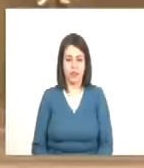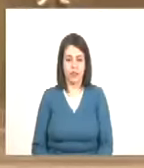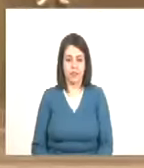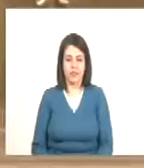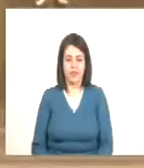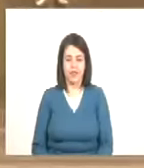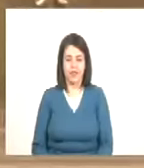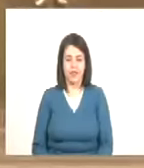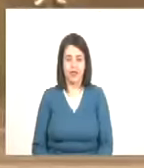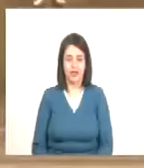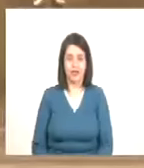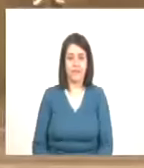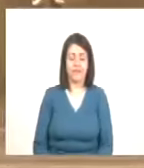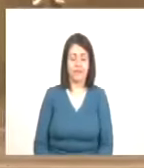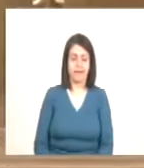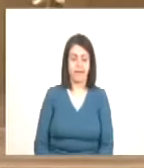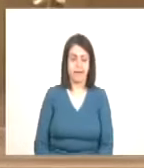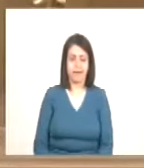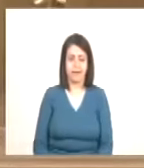Sí.